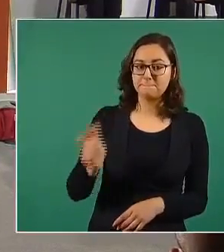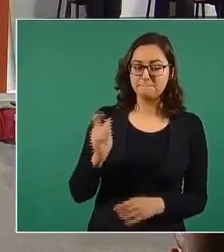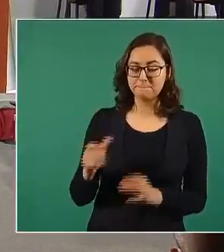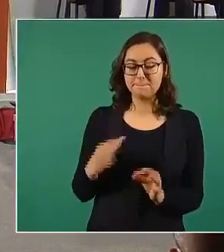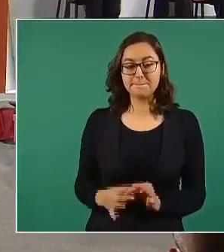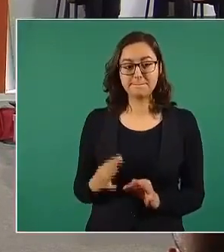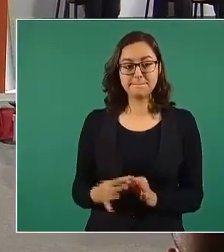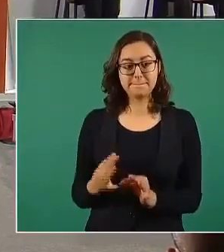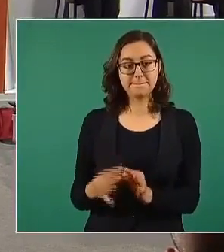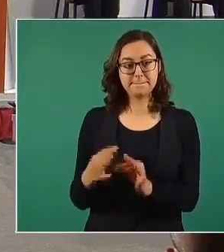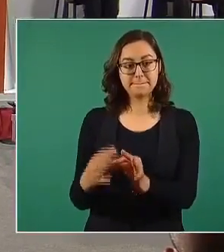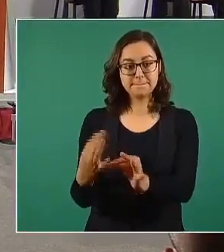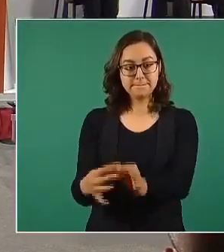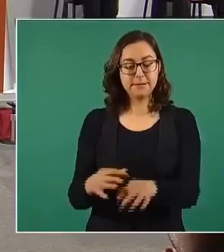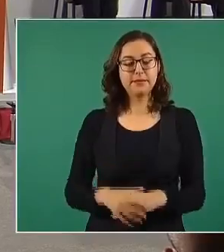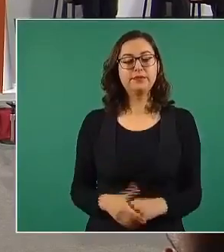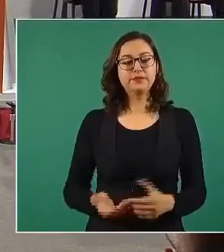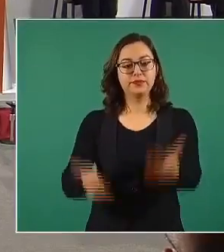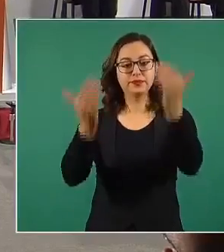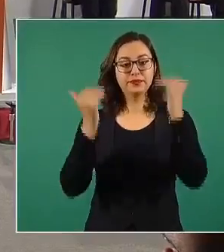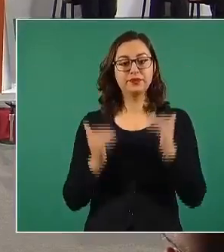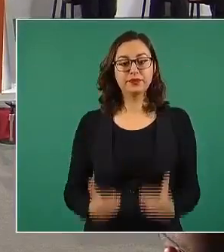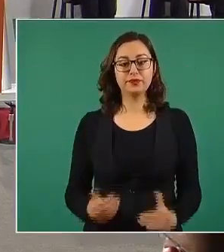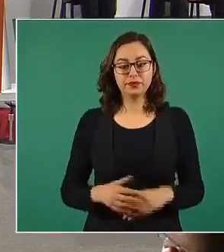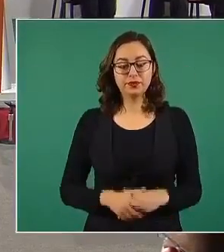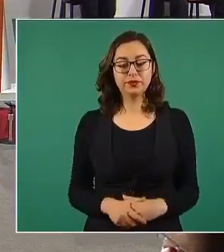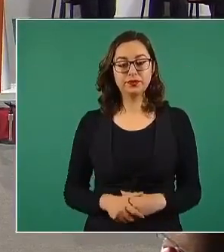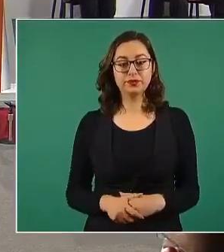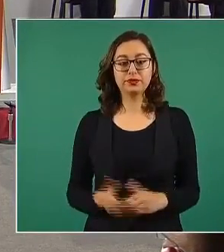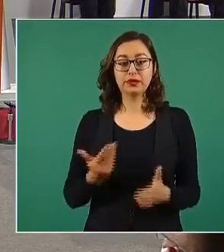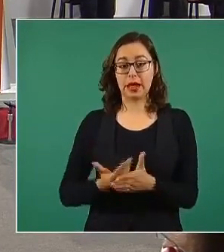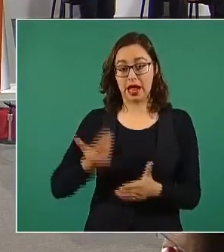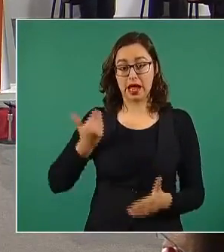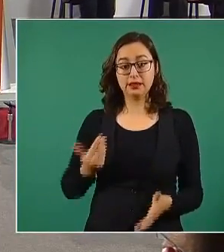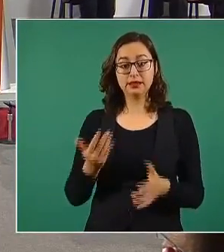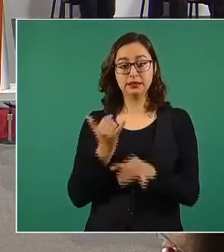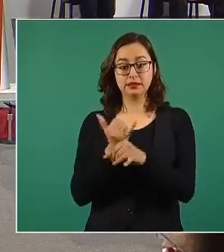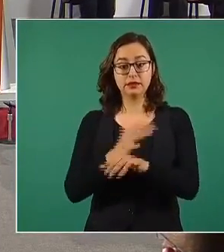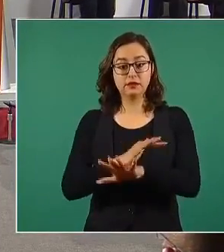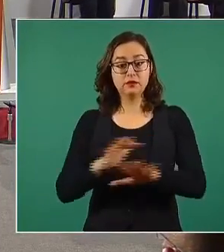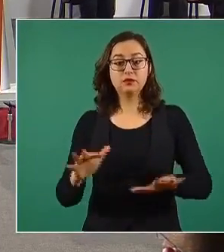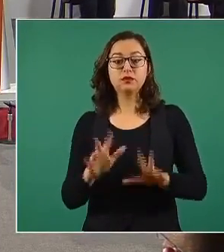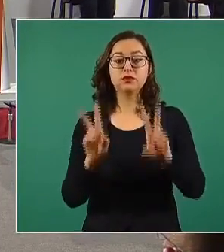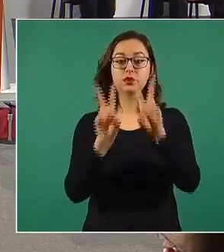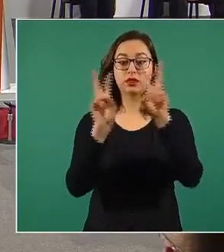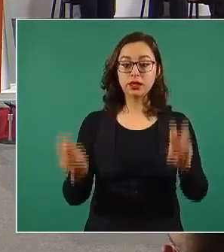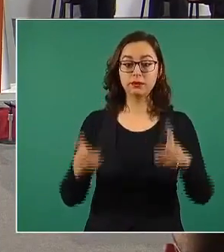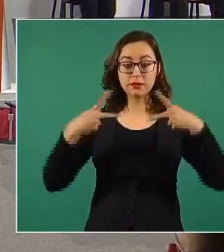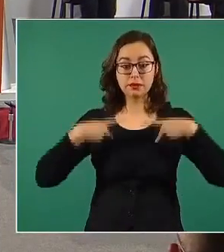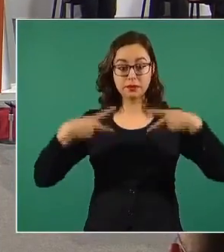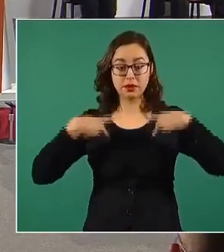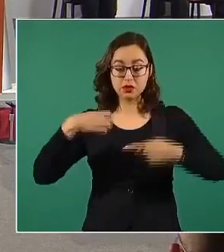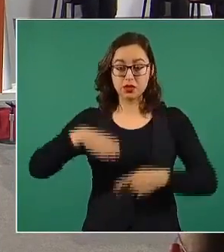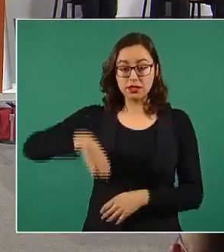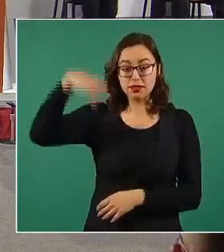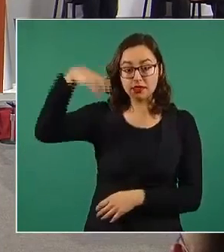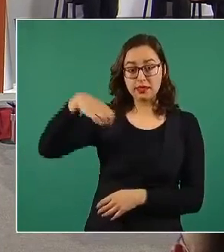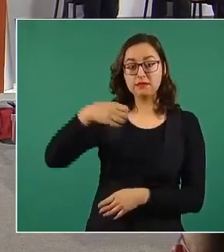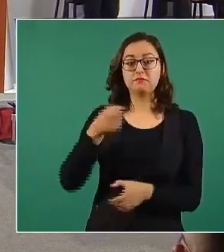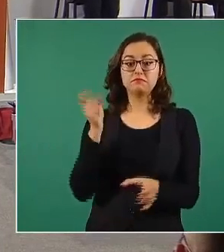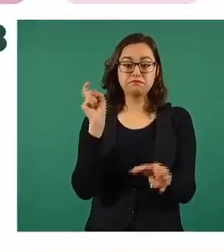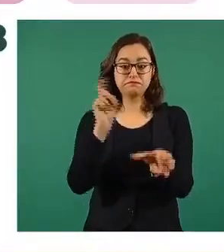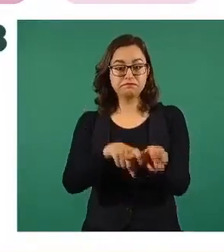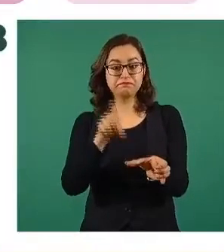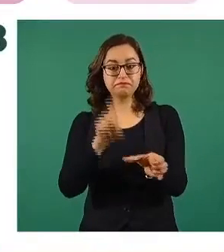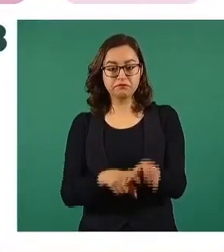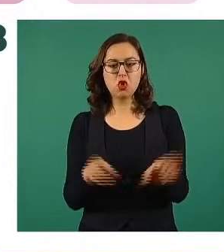mayores. Adelante. Como ya habíamos informado, la incorporación de los adultos mayores se va a